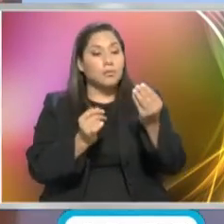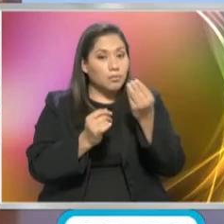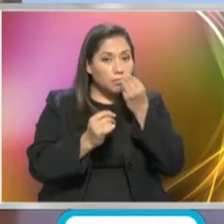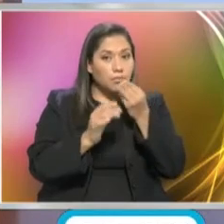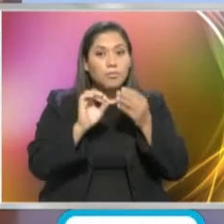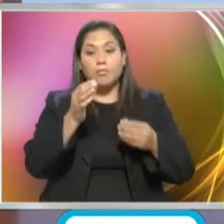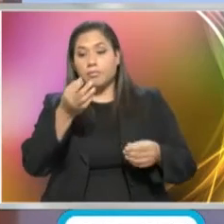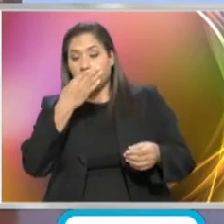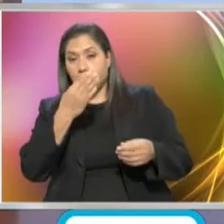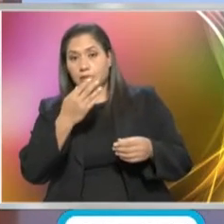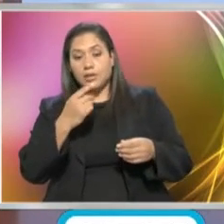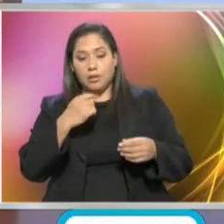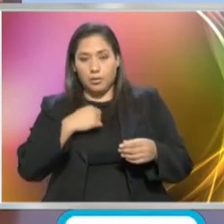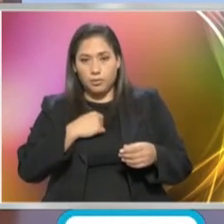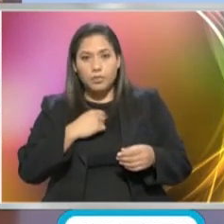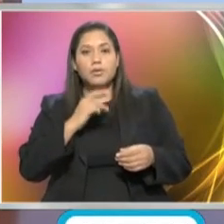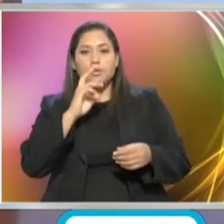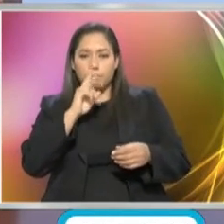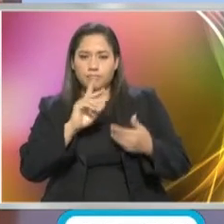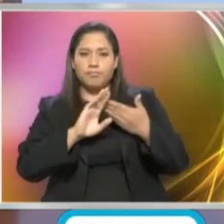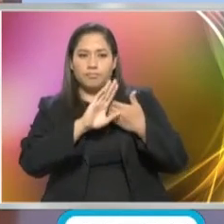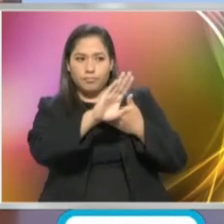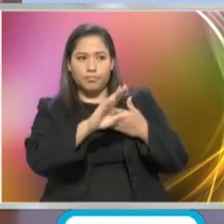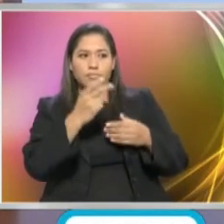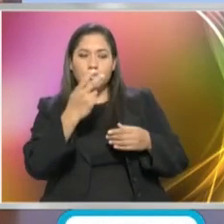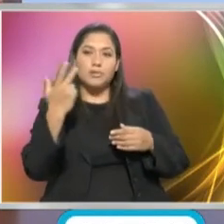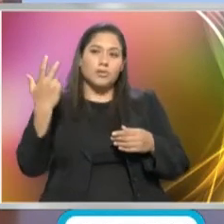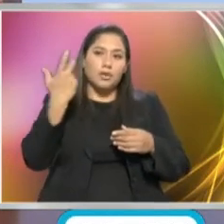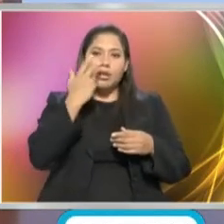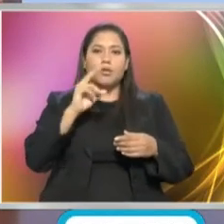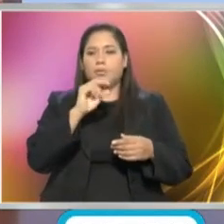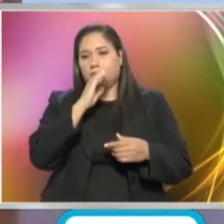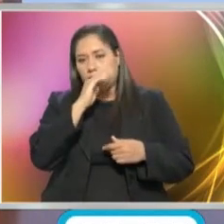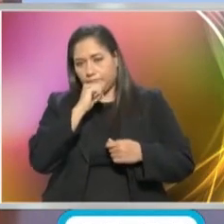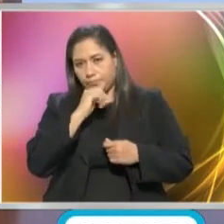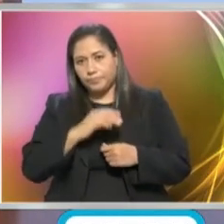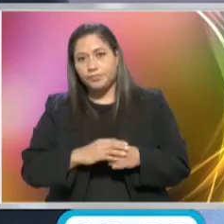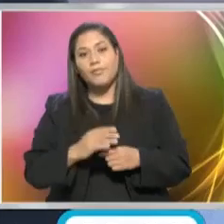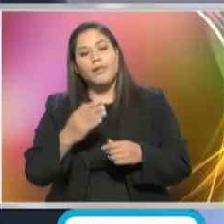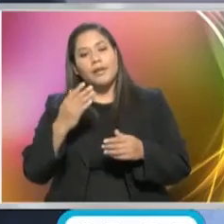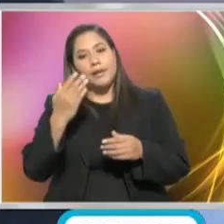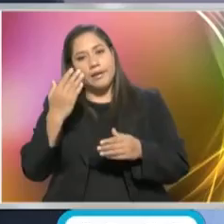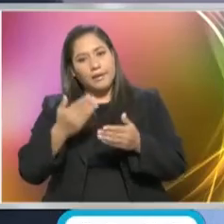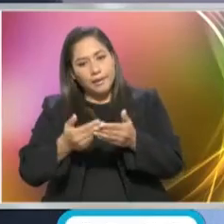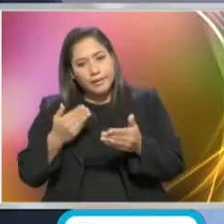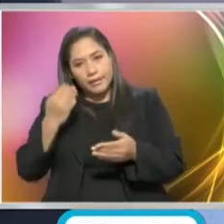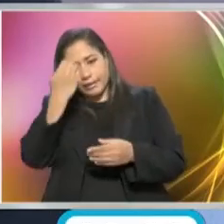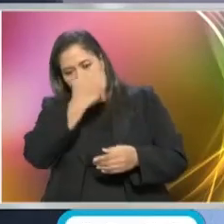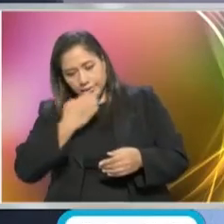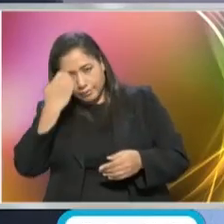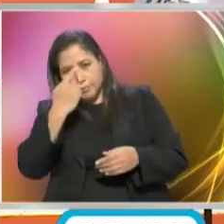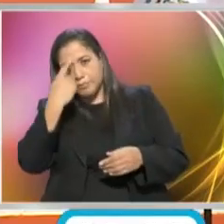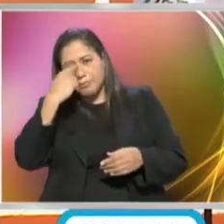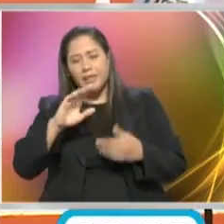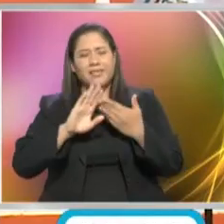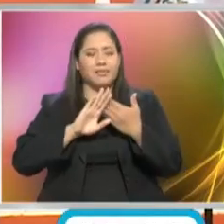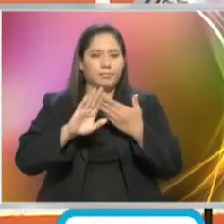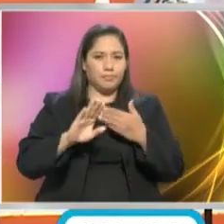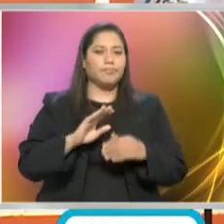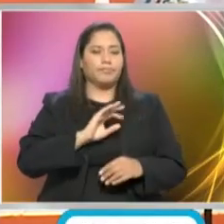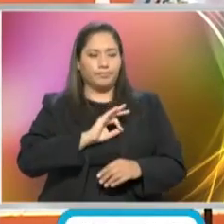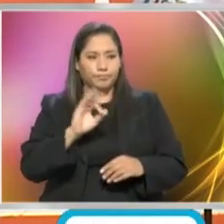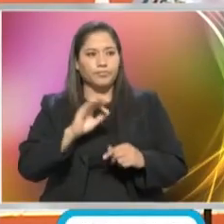¿Ya? Con los que deberíamos de evitar aplicar esta toxina. Por supuesto, y se hace entonces una prueba de reacción, entonces. Sí se puede